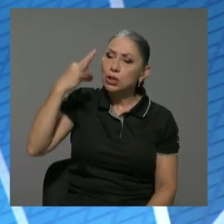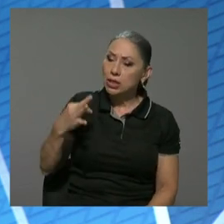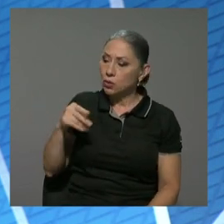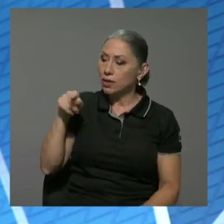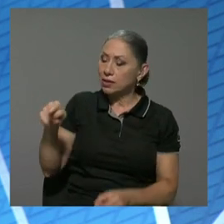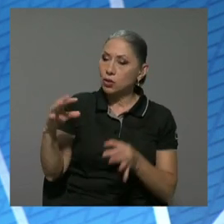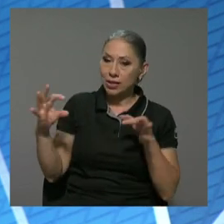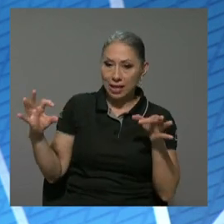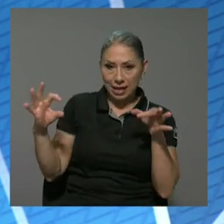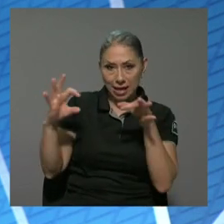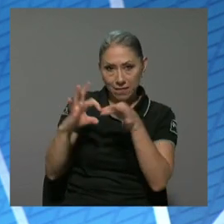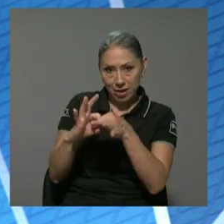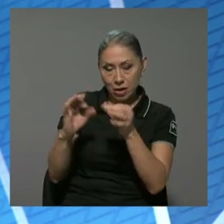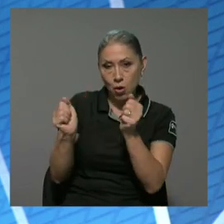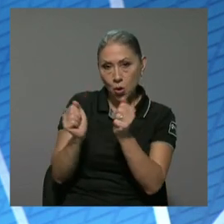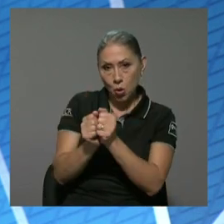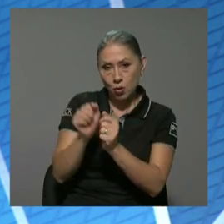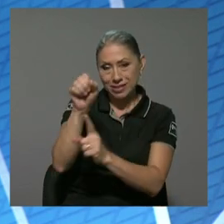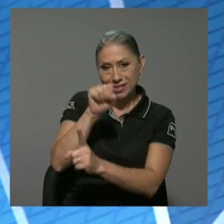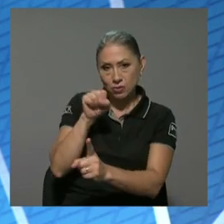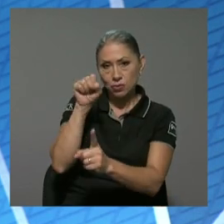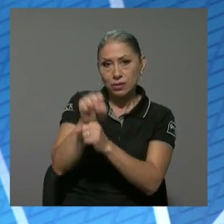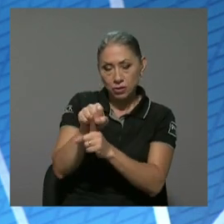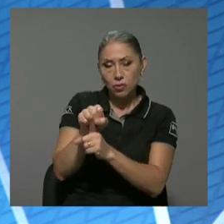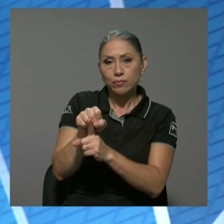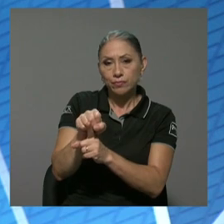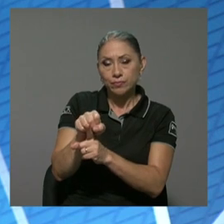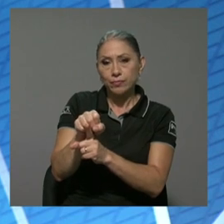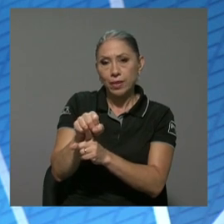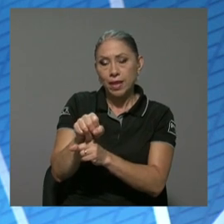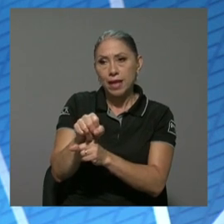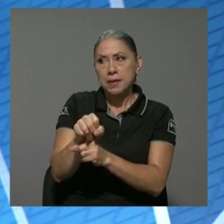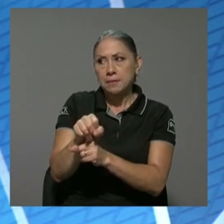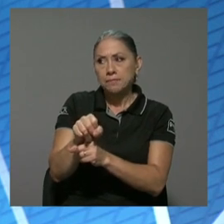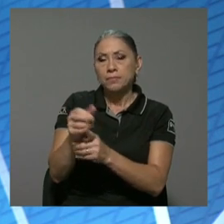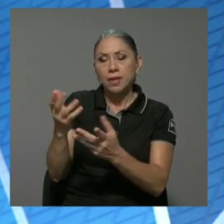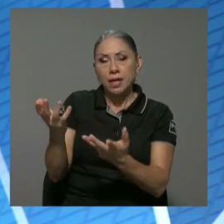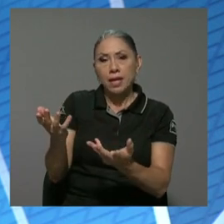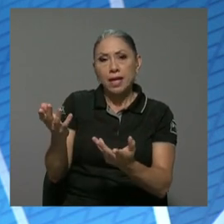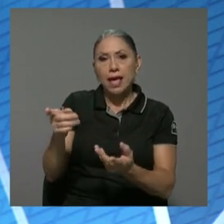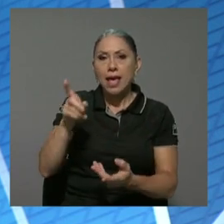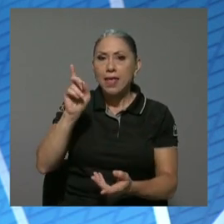Ronald, con una situación que me parece que hay que